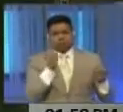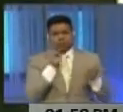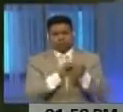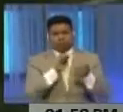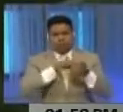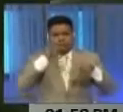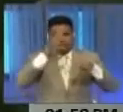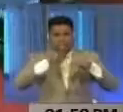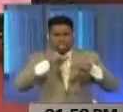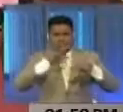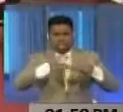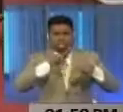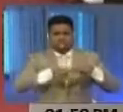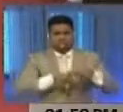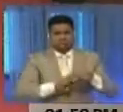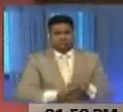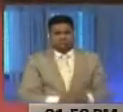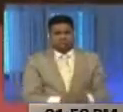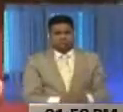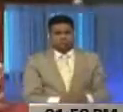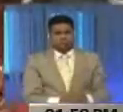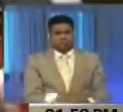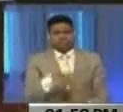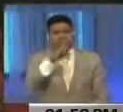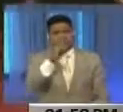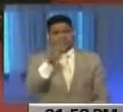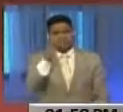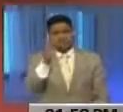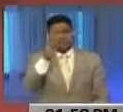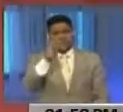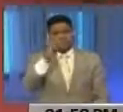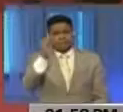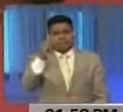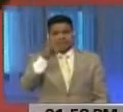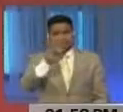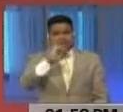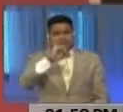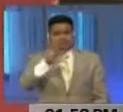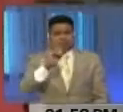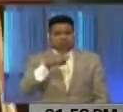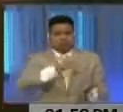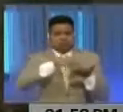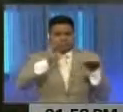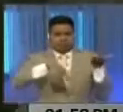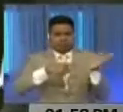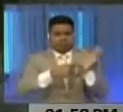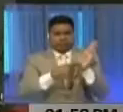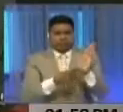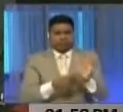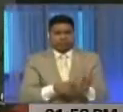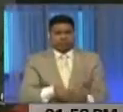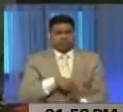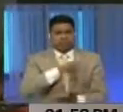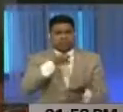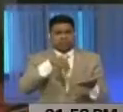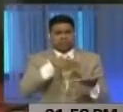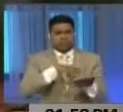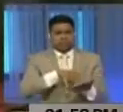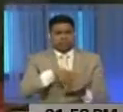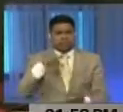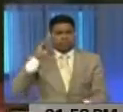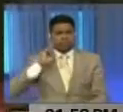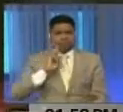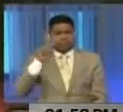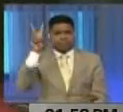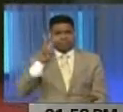Firman Demetrio Paolo Cirone, representante de la empresa Bedeschi en la República Bolivariana de